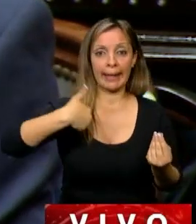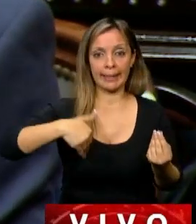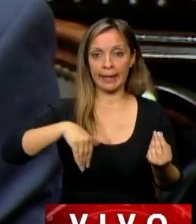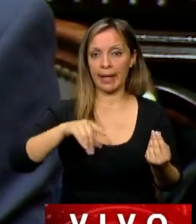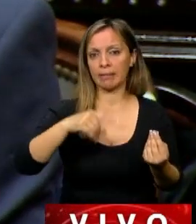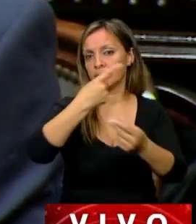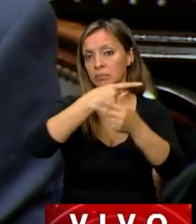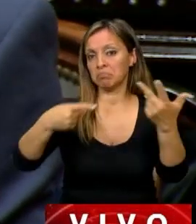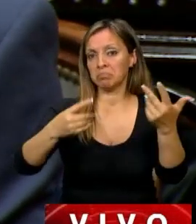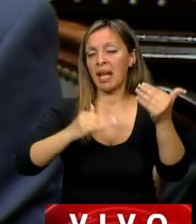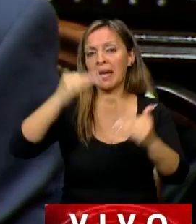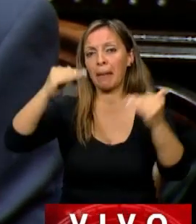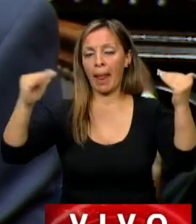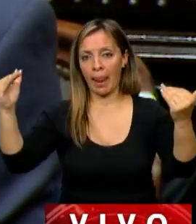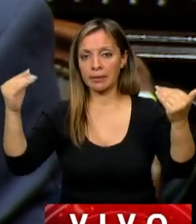los niveles de gobierno